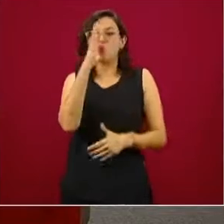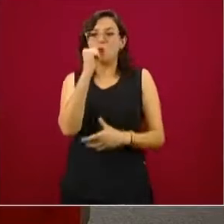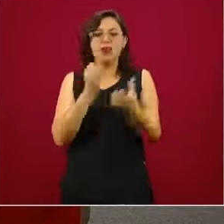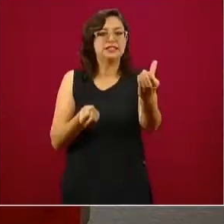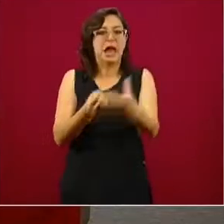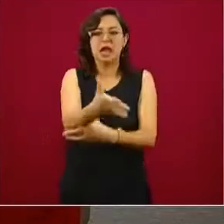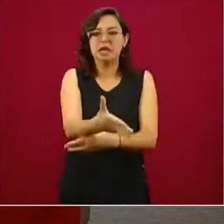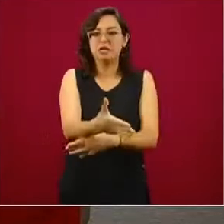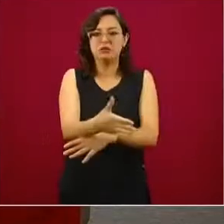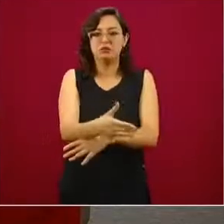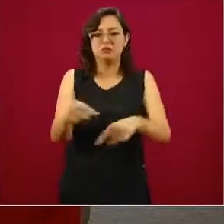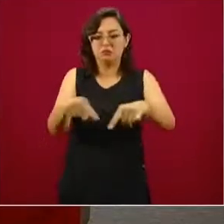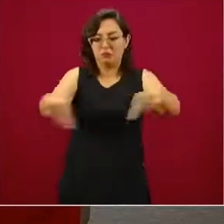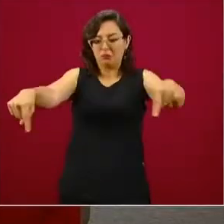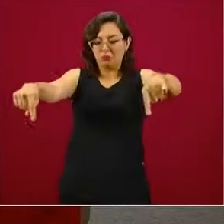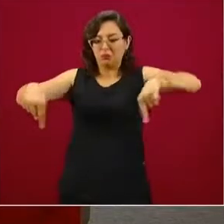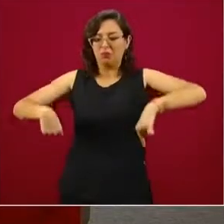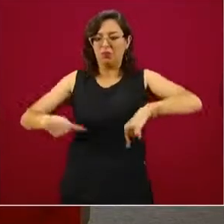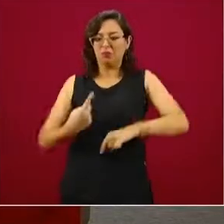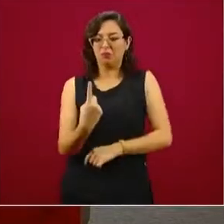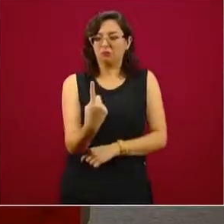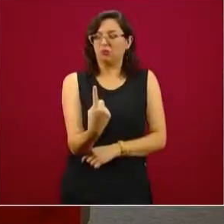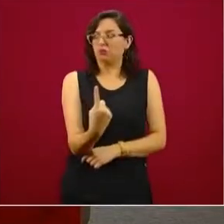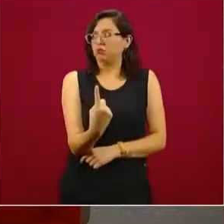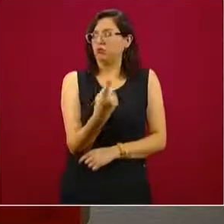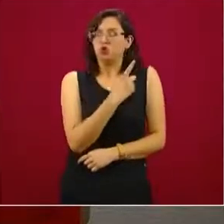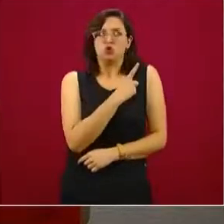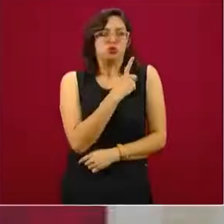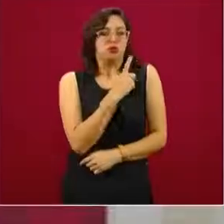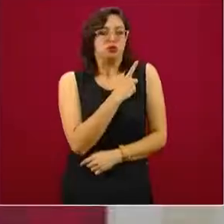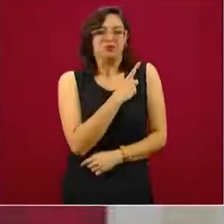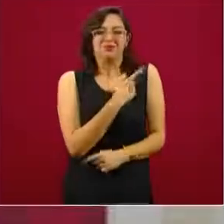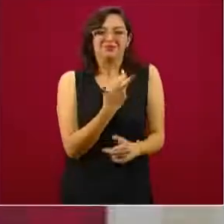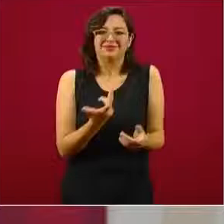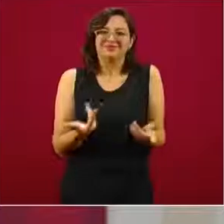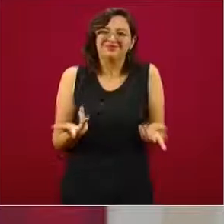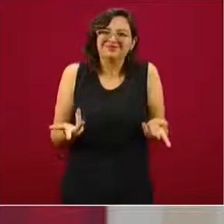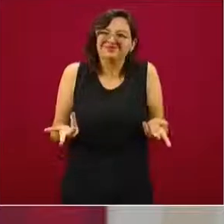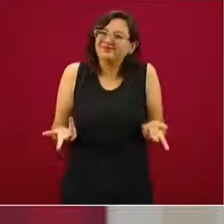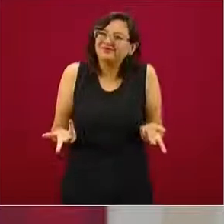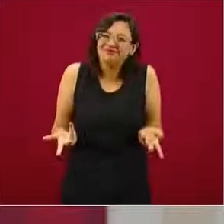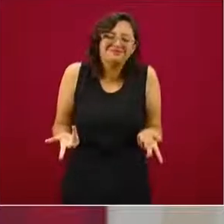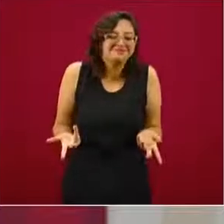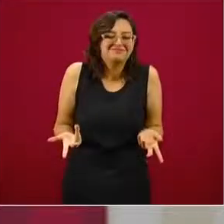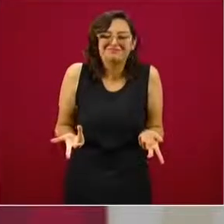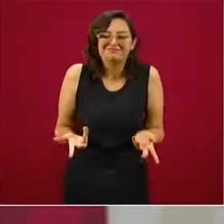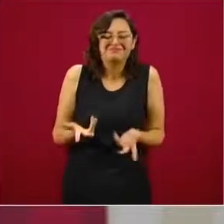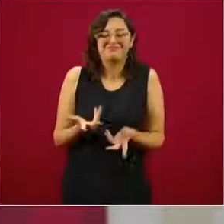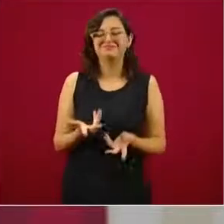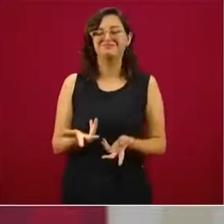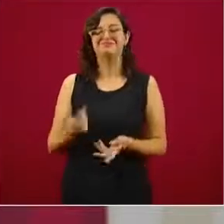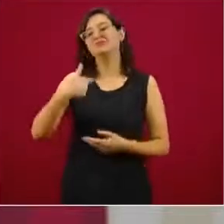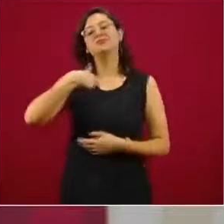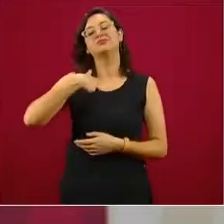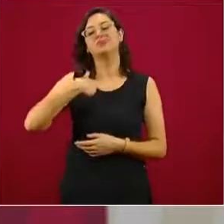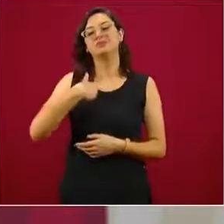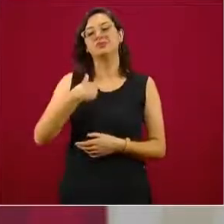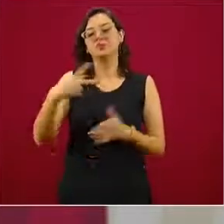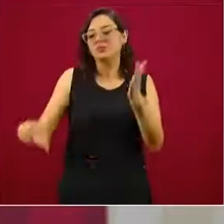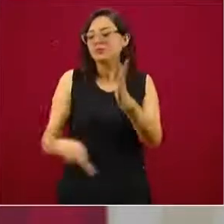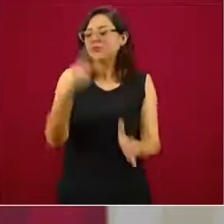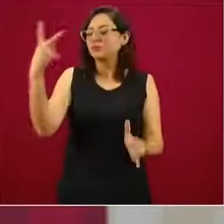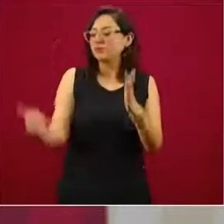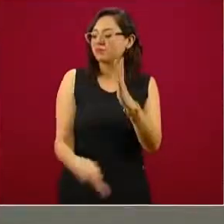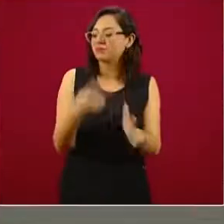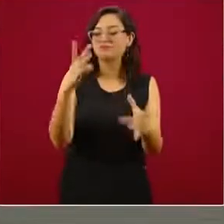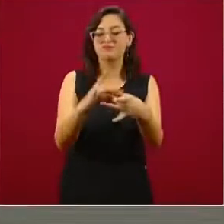Nuestra postura sobre el regreso a clases, en primer lugar, y esto lo tengo que subrayar cuantas veces sea